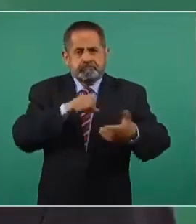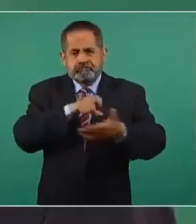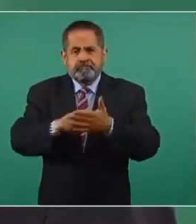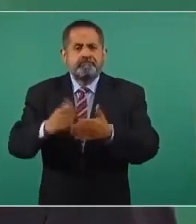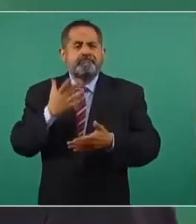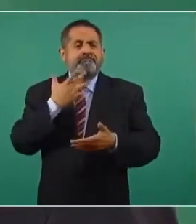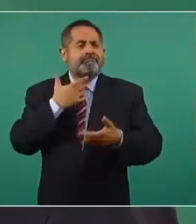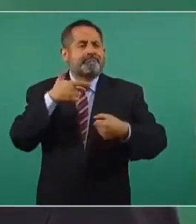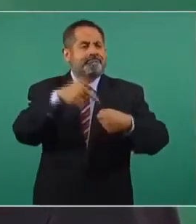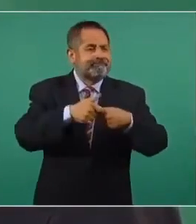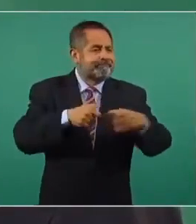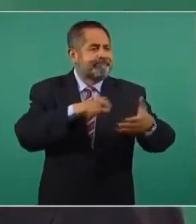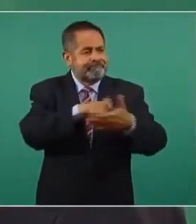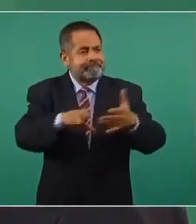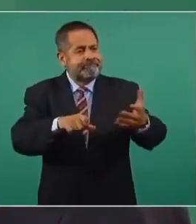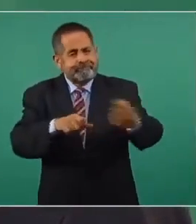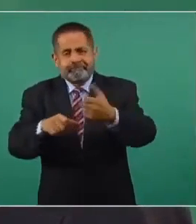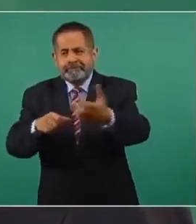gasolinas